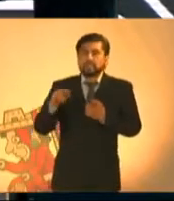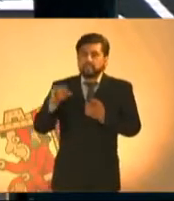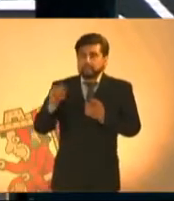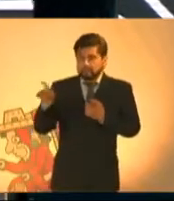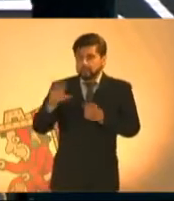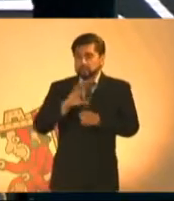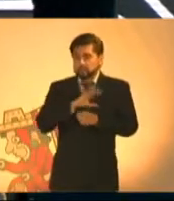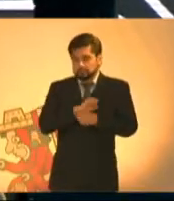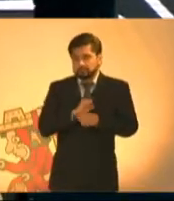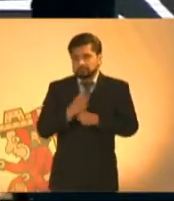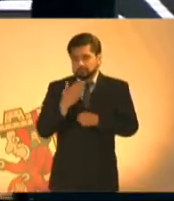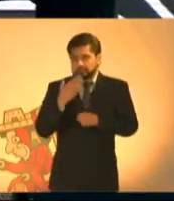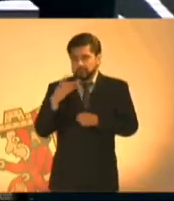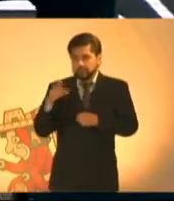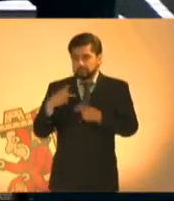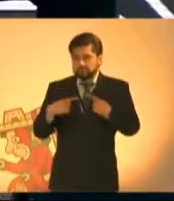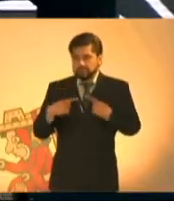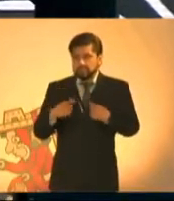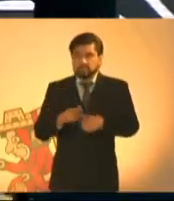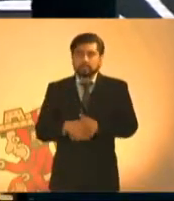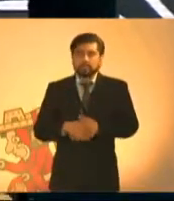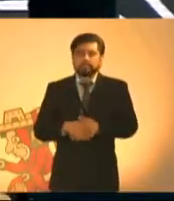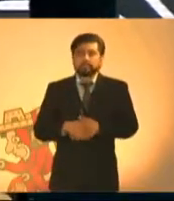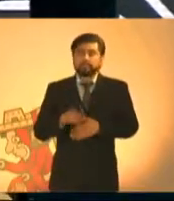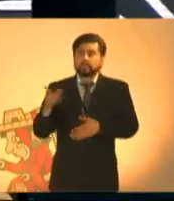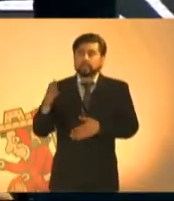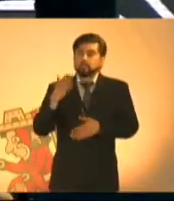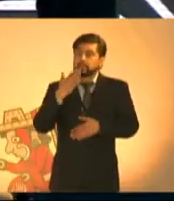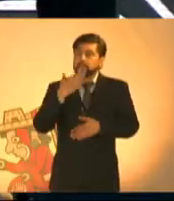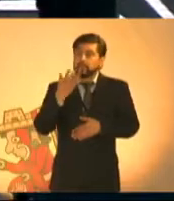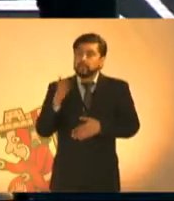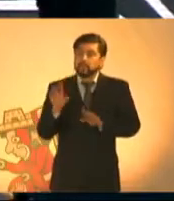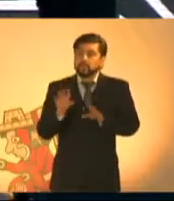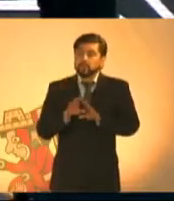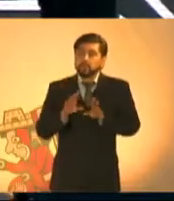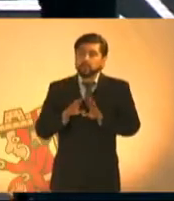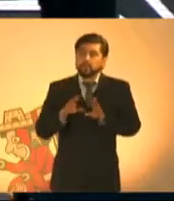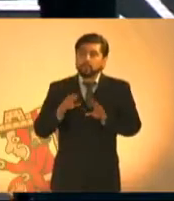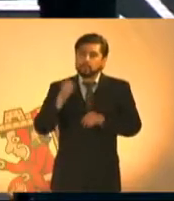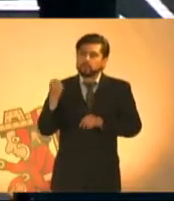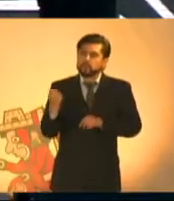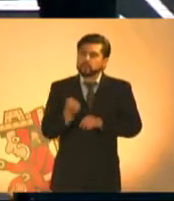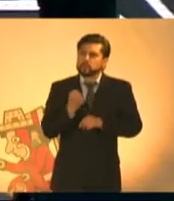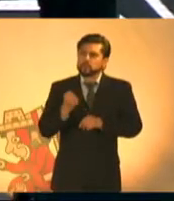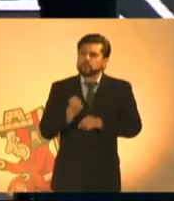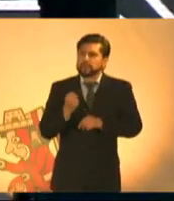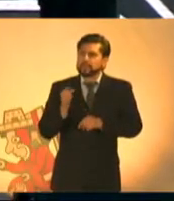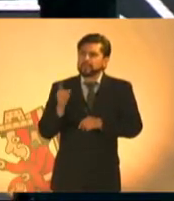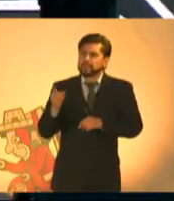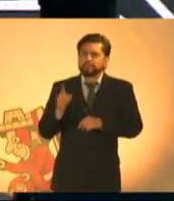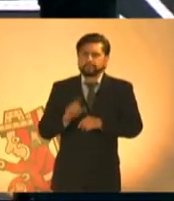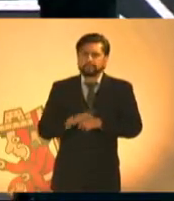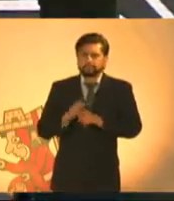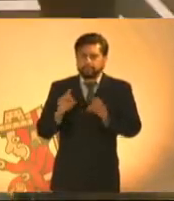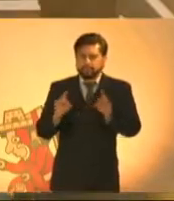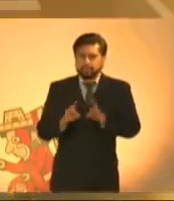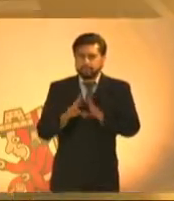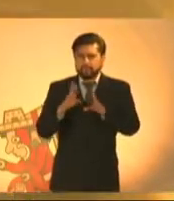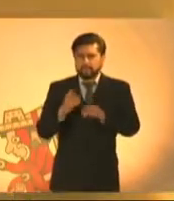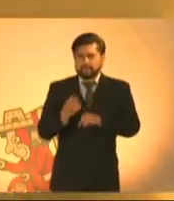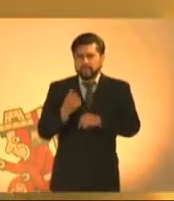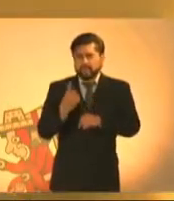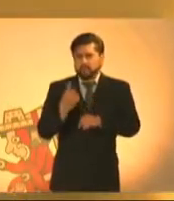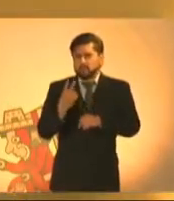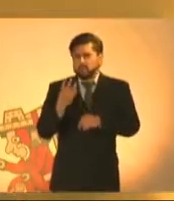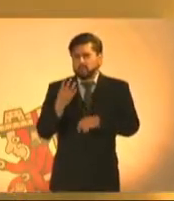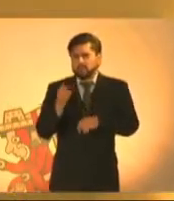y vasco se producen a afortunadísima coincidencia resulta que en semanas quizá